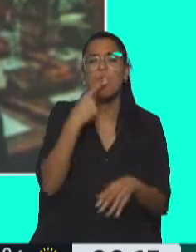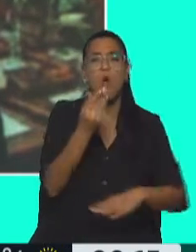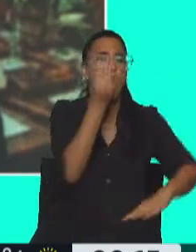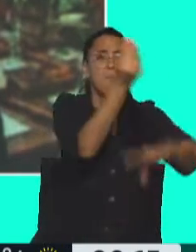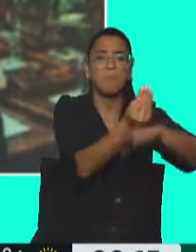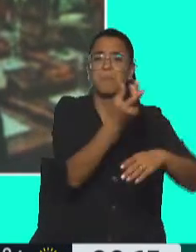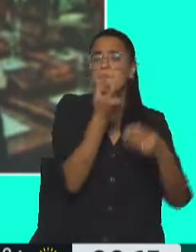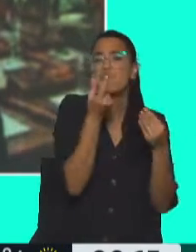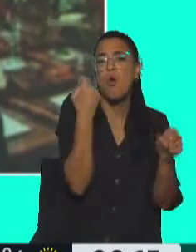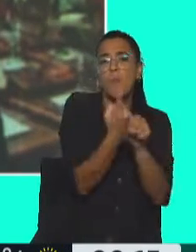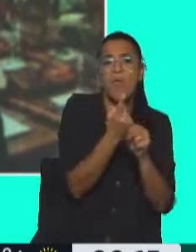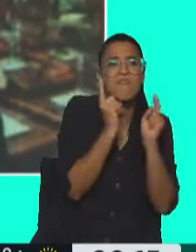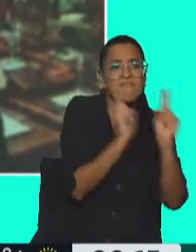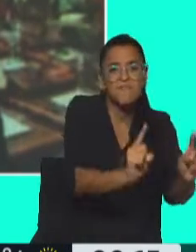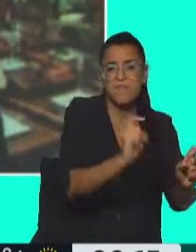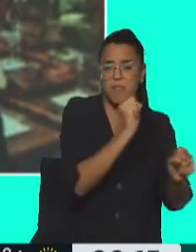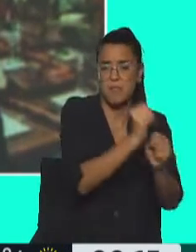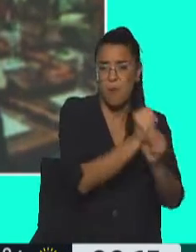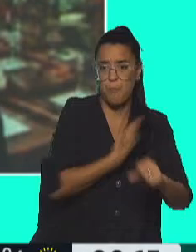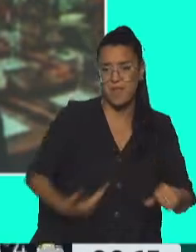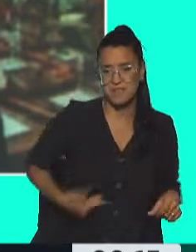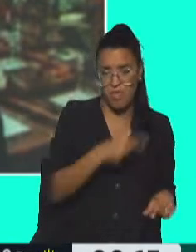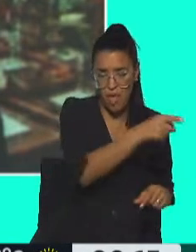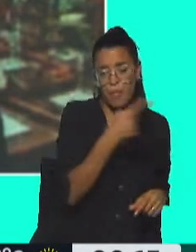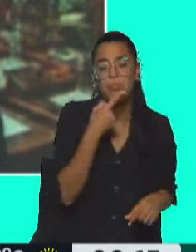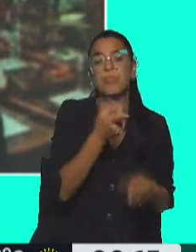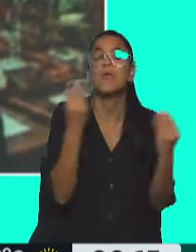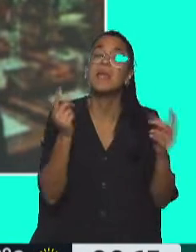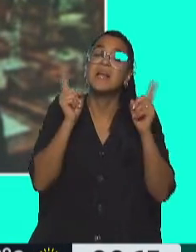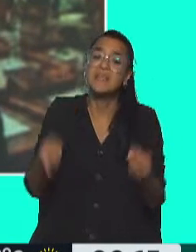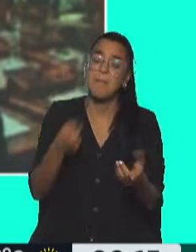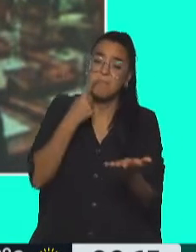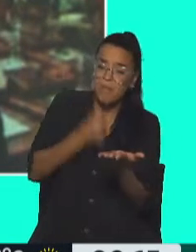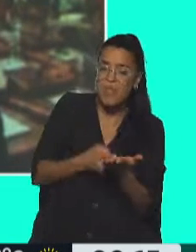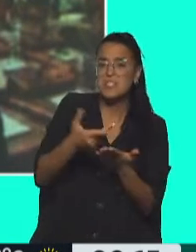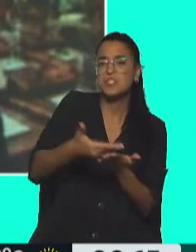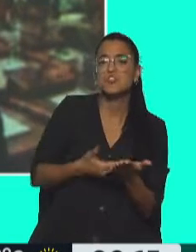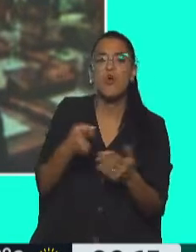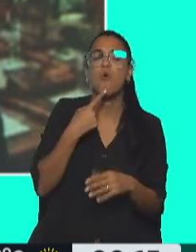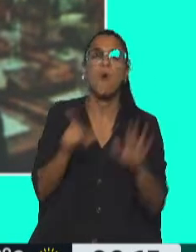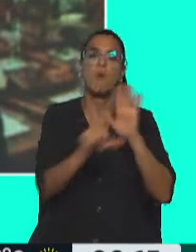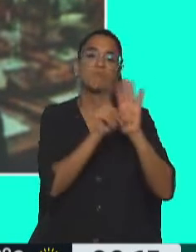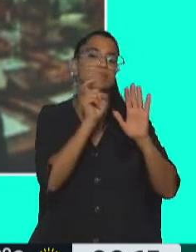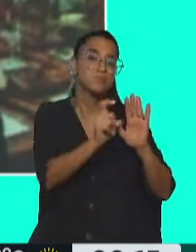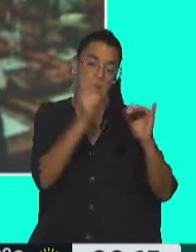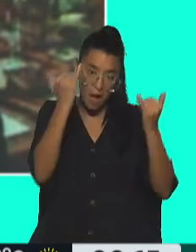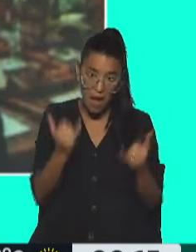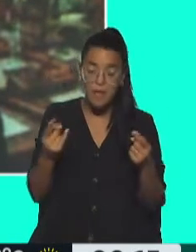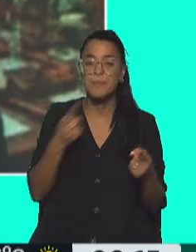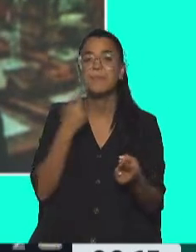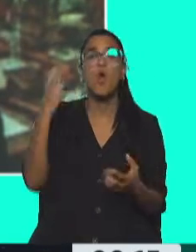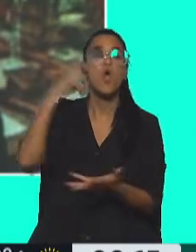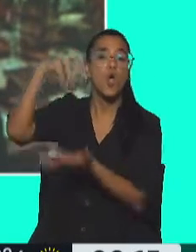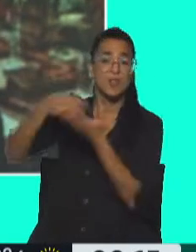presidencial. Claro, Castillo antes también tomó una medida con características de ilegalidad que tiene que ver con el cierre